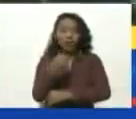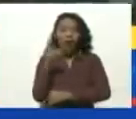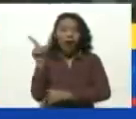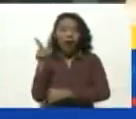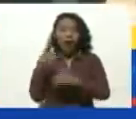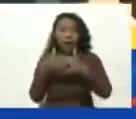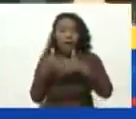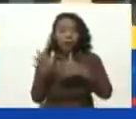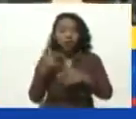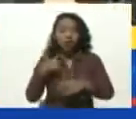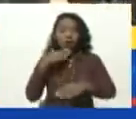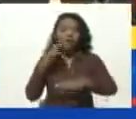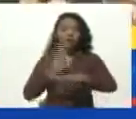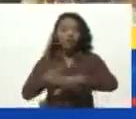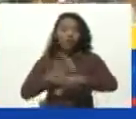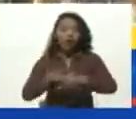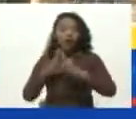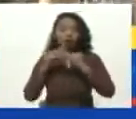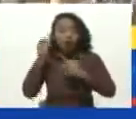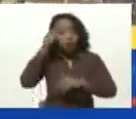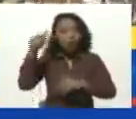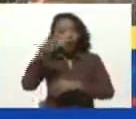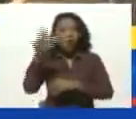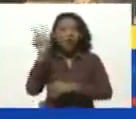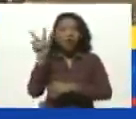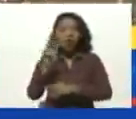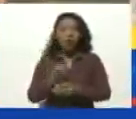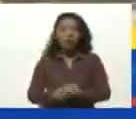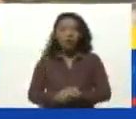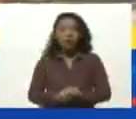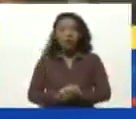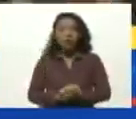lo anuncio a todo el pueblo de Venezuela.